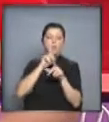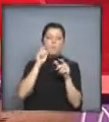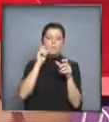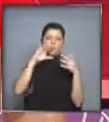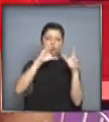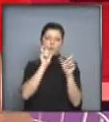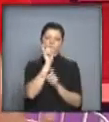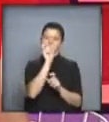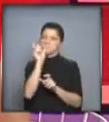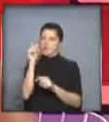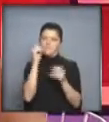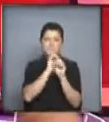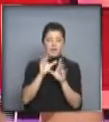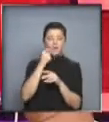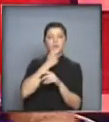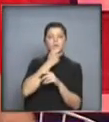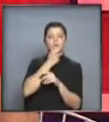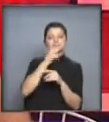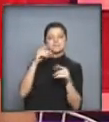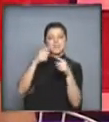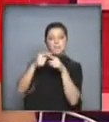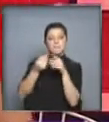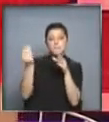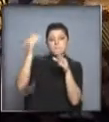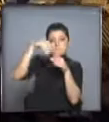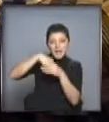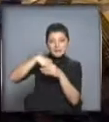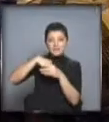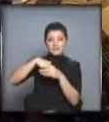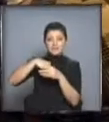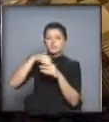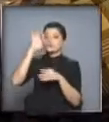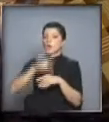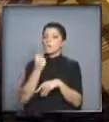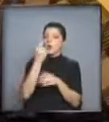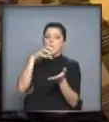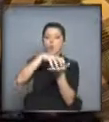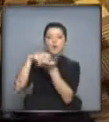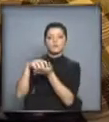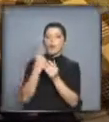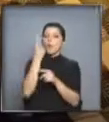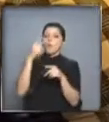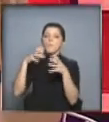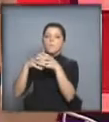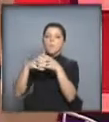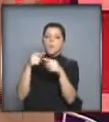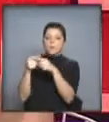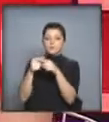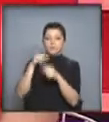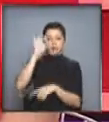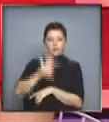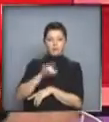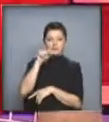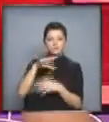militancia como si la militancia, la participación política, se diera pura y exclusivamente que o en una organización o en un partido político. Porque hoy, como decía